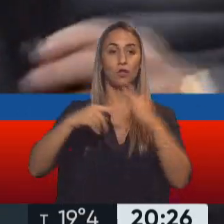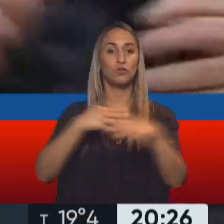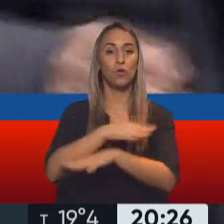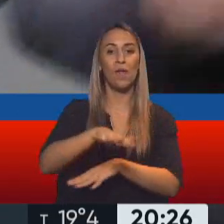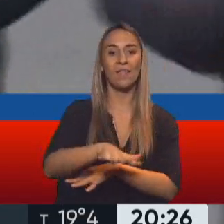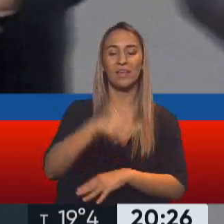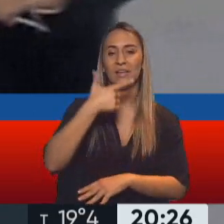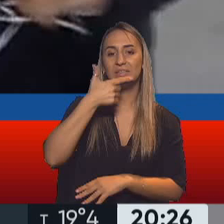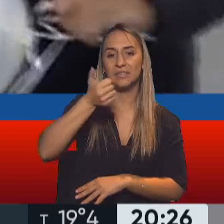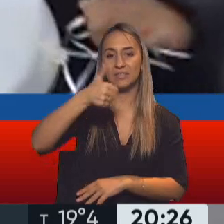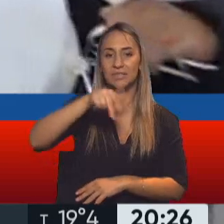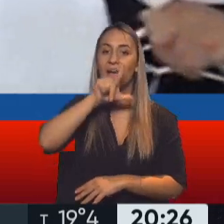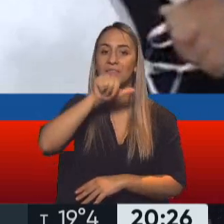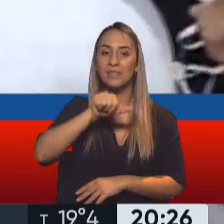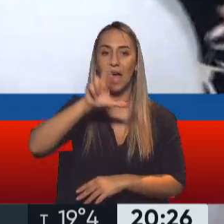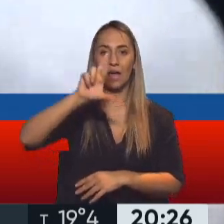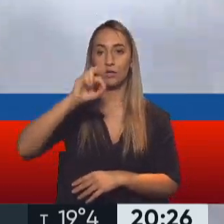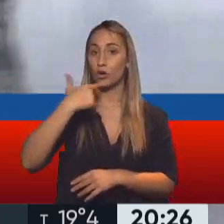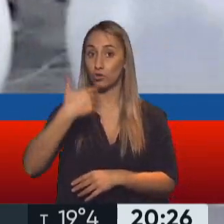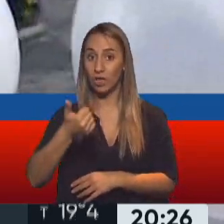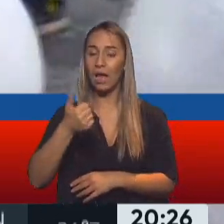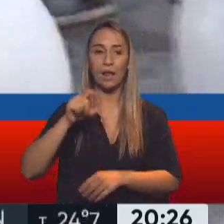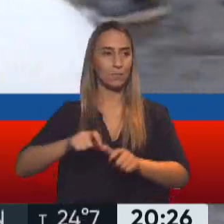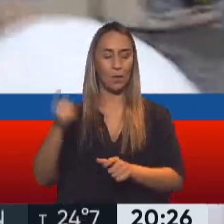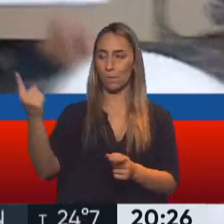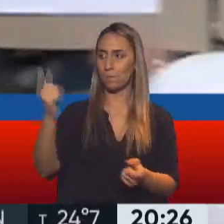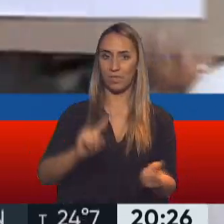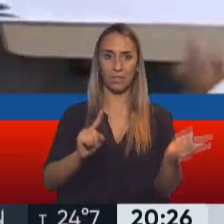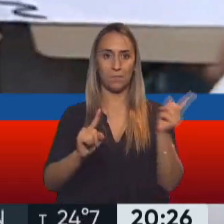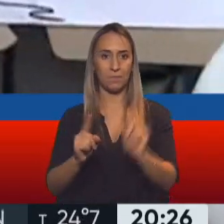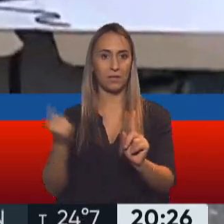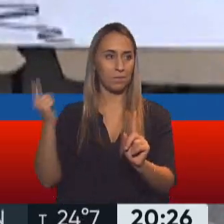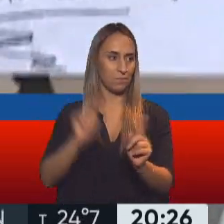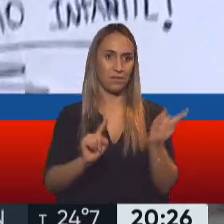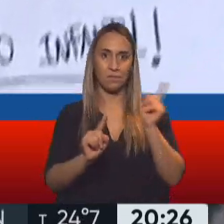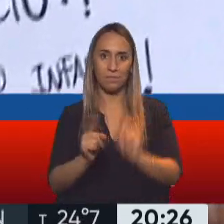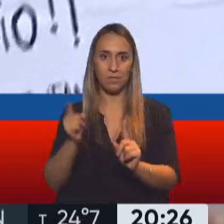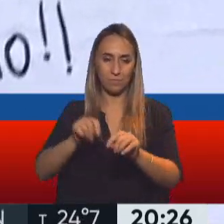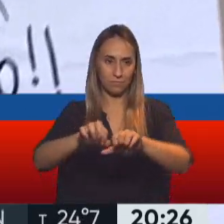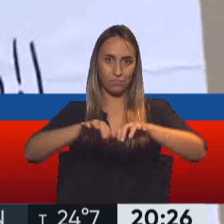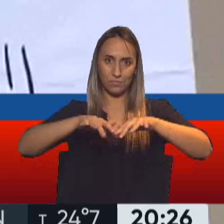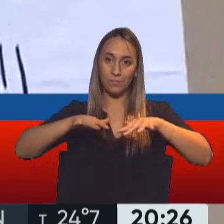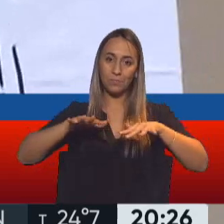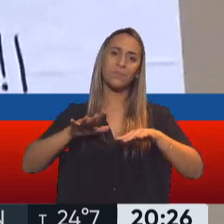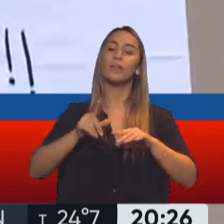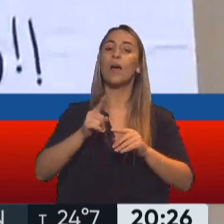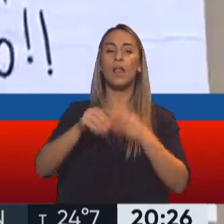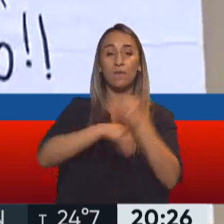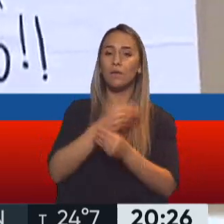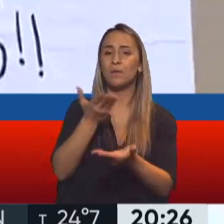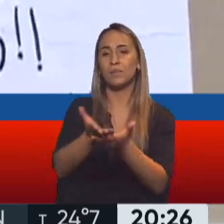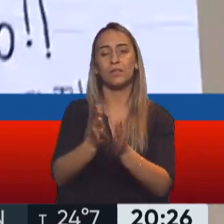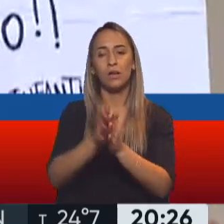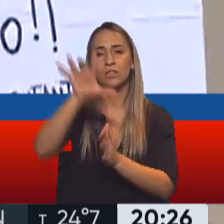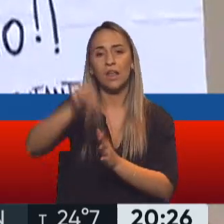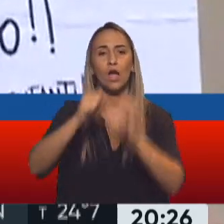gente lentamente va llegando, tal cual lo pidieron los familiares, con los globos blancos. Más tarde se van a encender velas y le